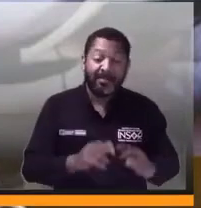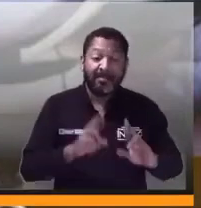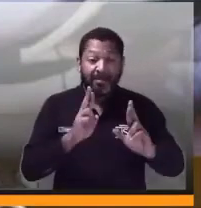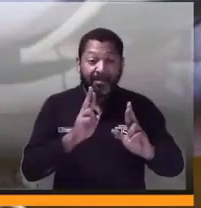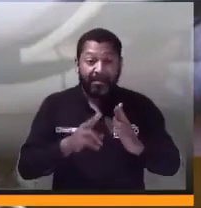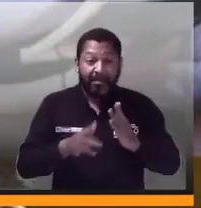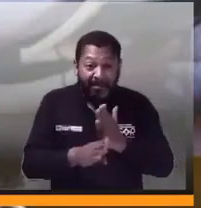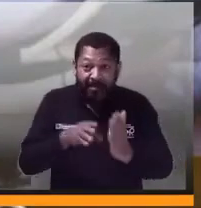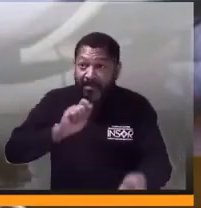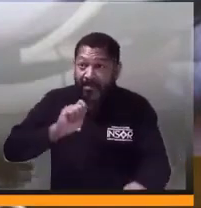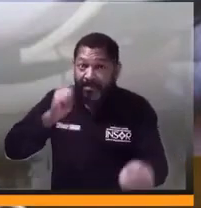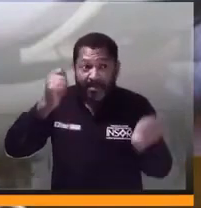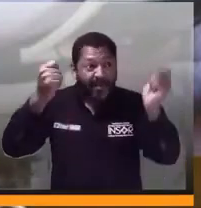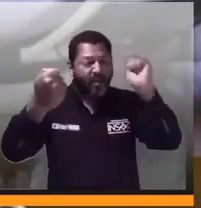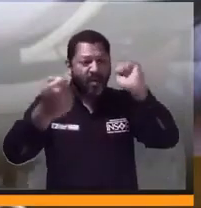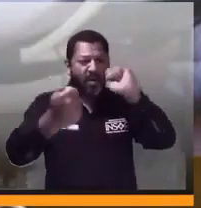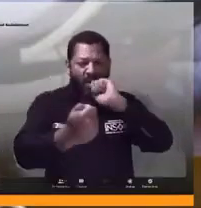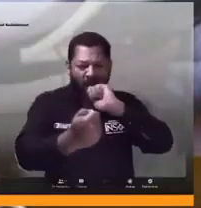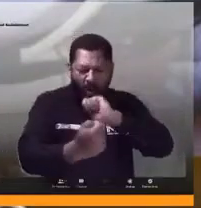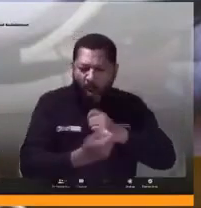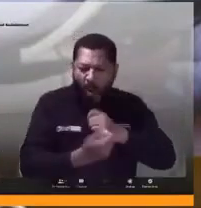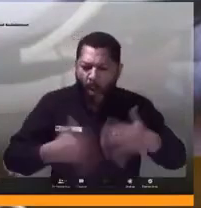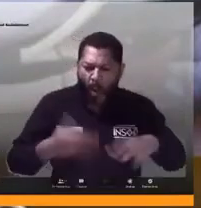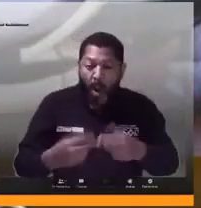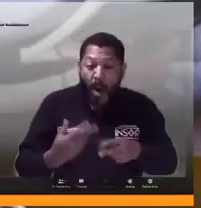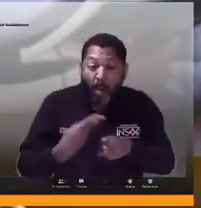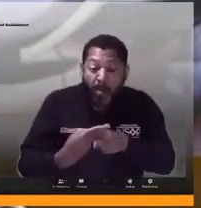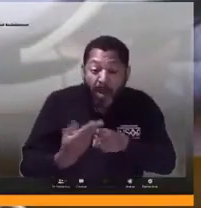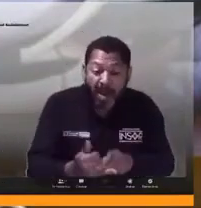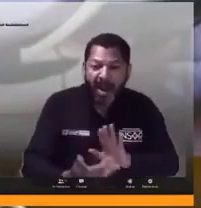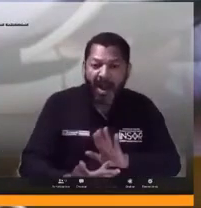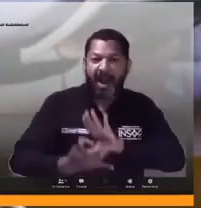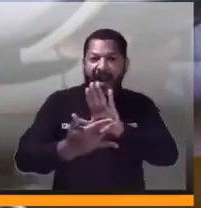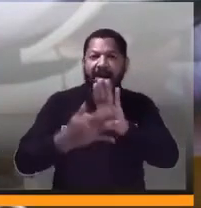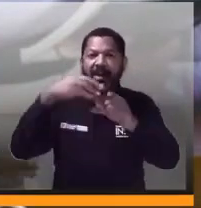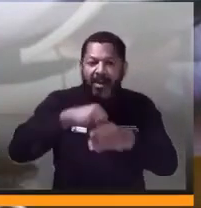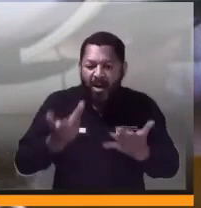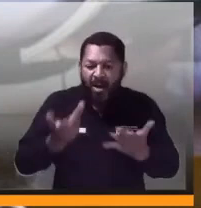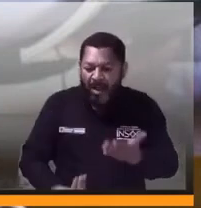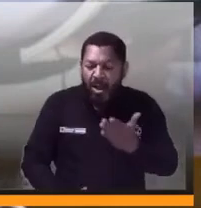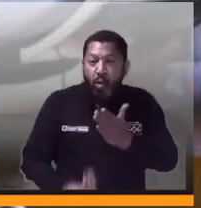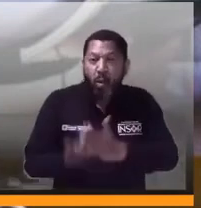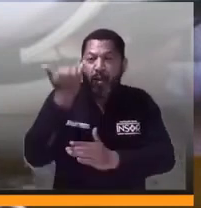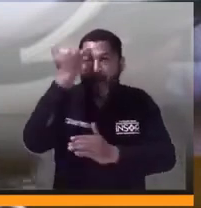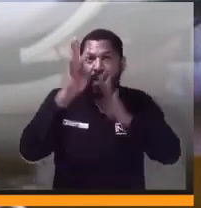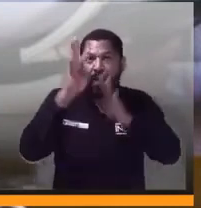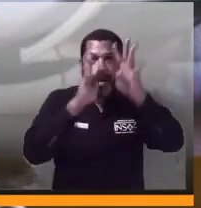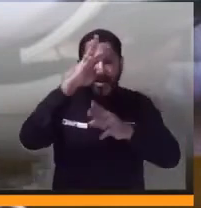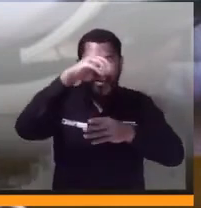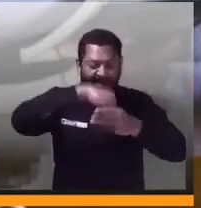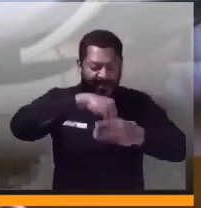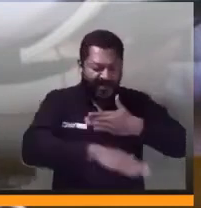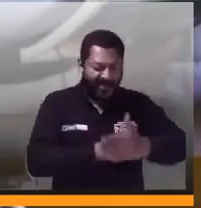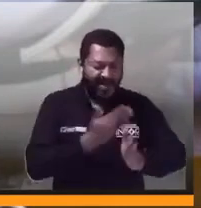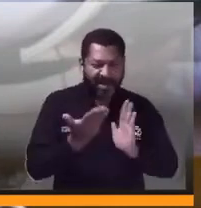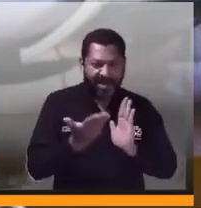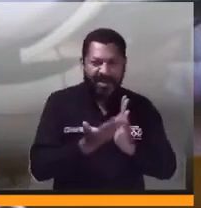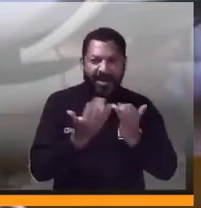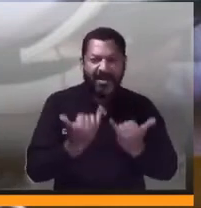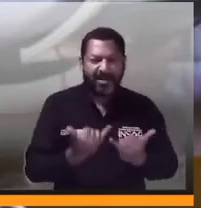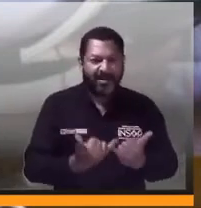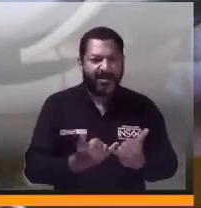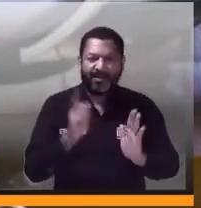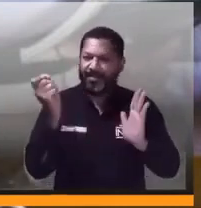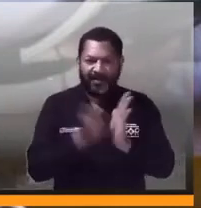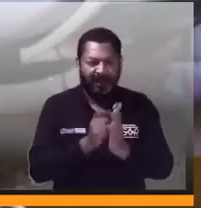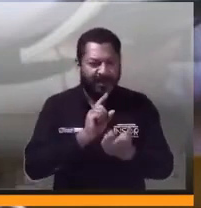que continúe esta transformación que además pronto daremos a conocer dentro del Laboratorio de Innovación del Viceministerio de Educación Superior